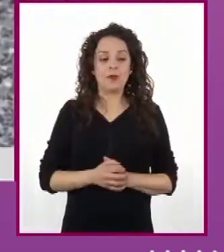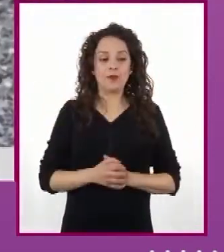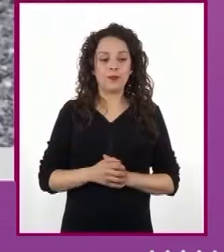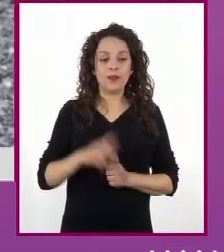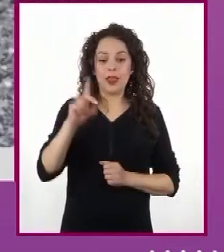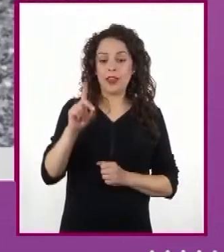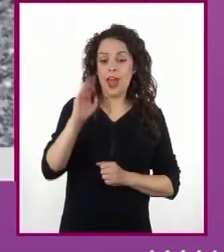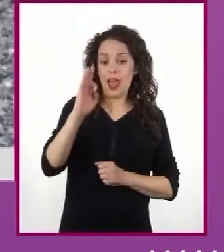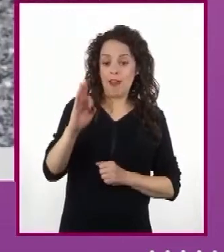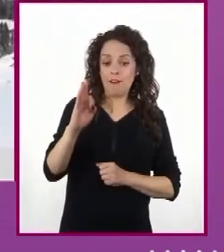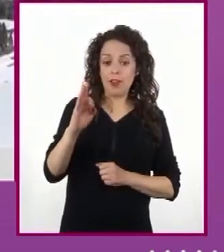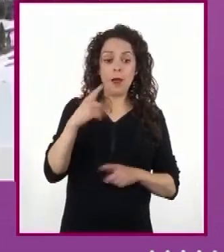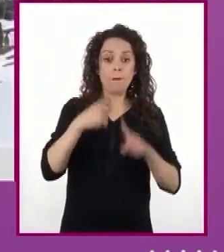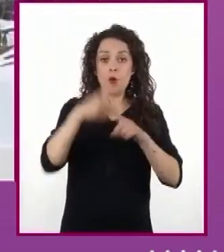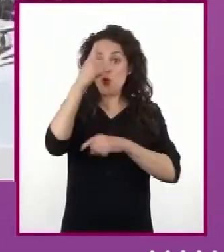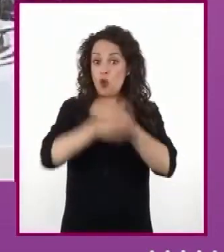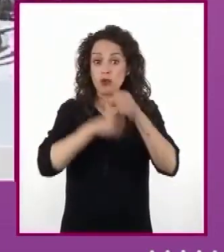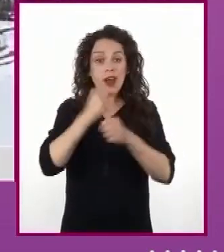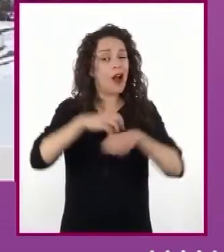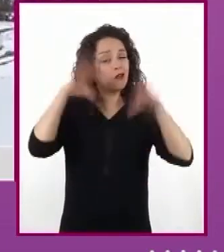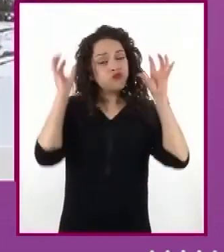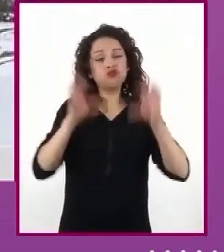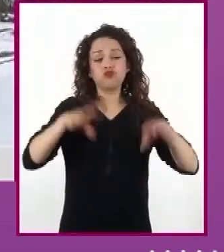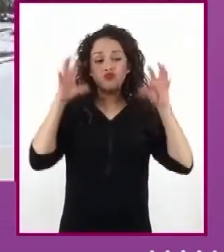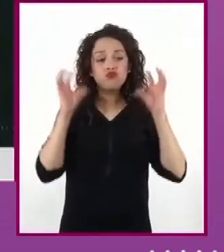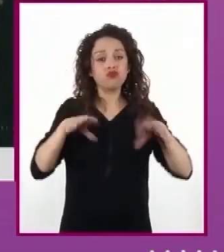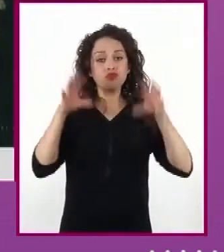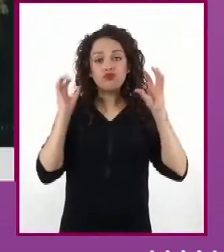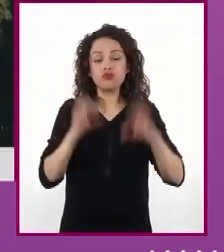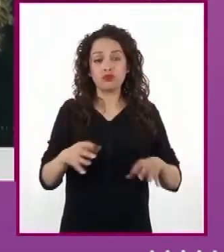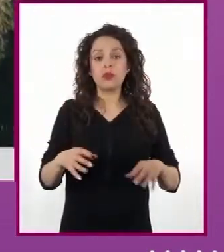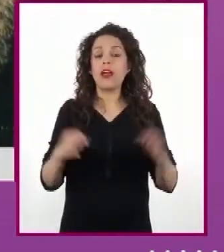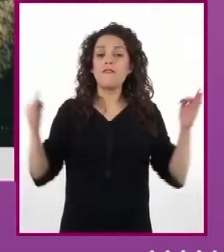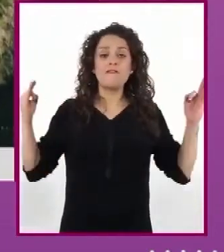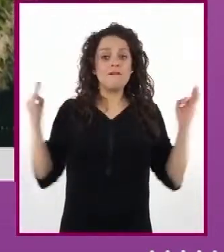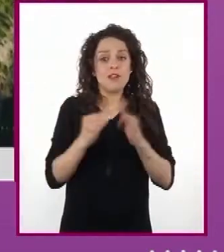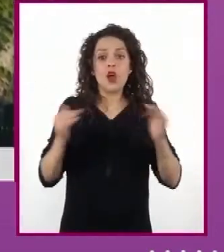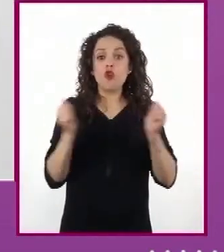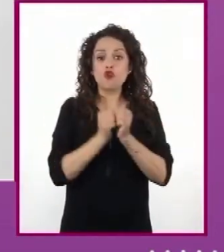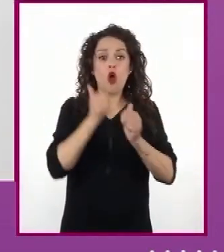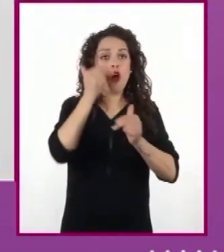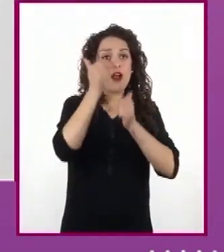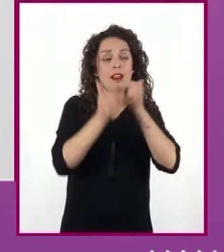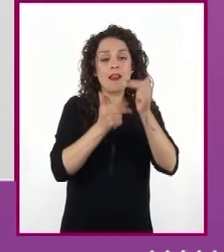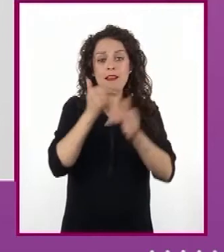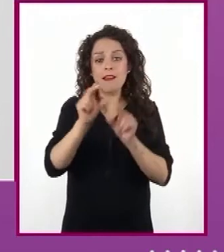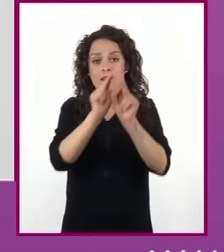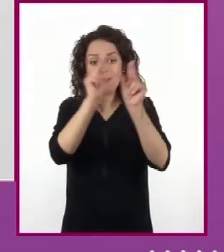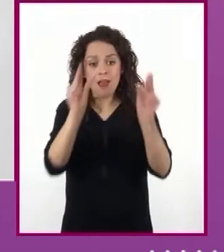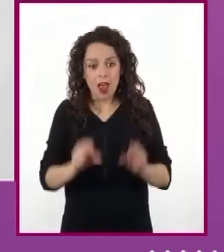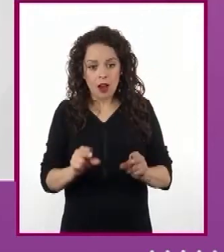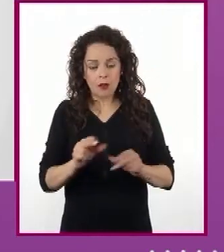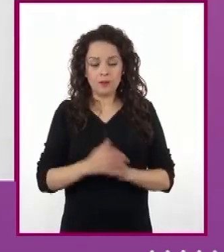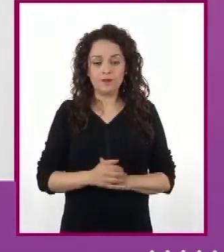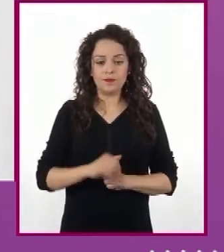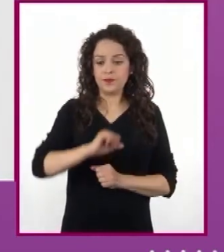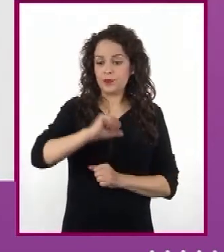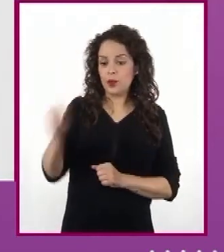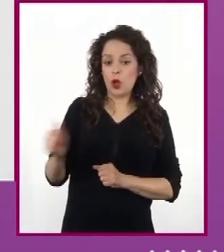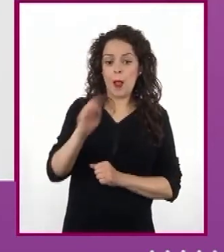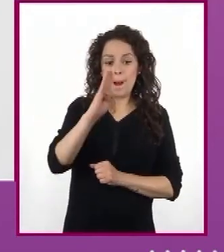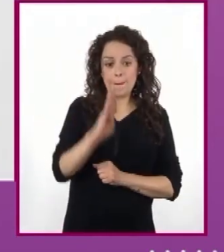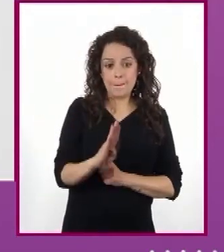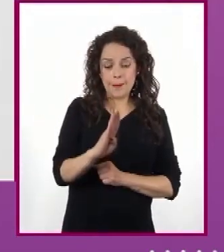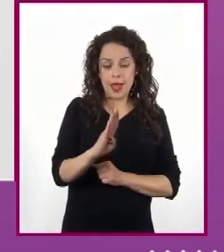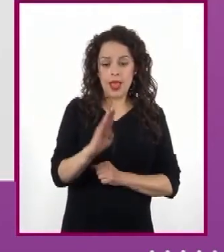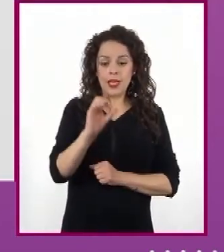lluvias todo el año. Inviernos muy fríos con nieve y veranos cálidos. Los climas secos B y polares